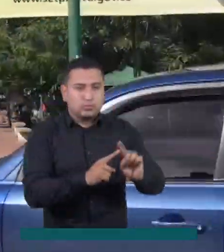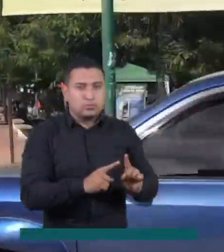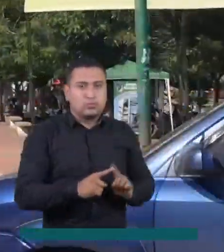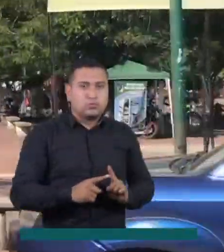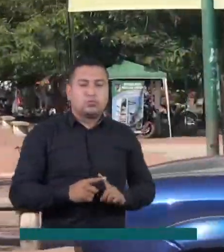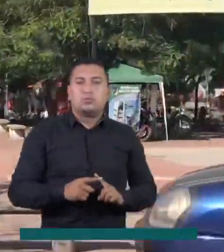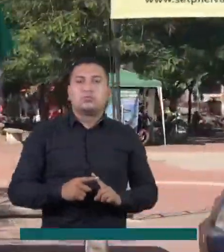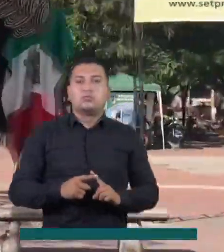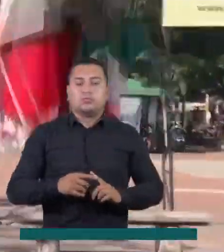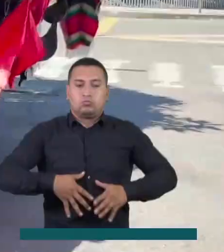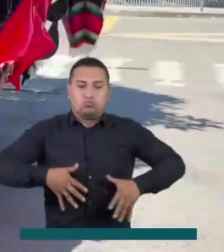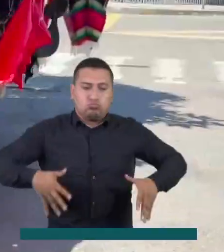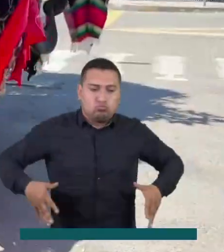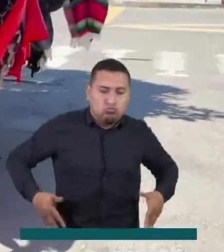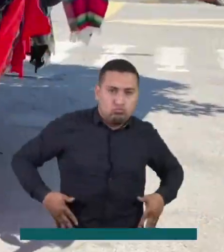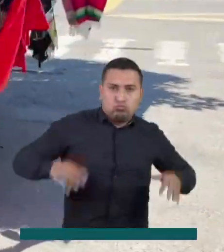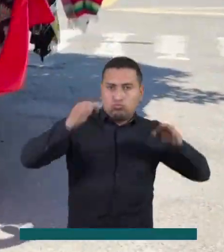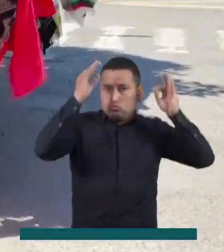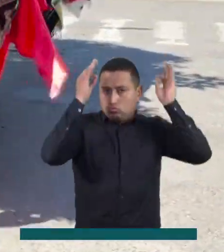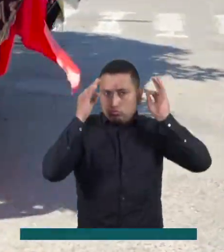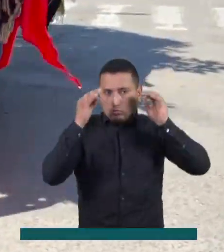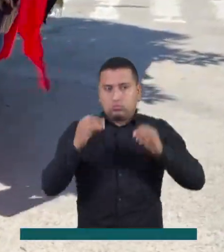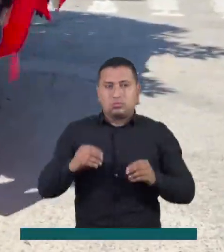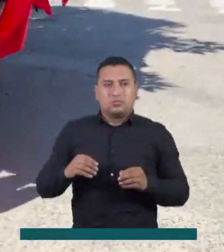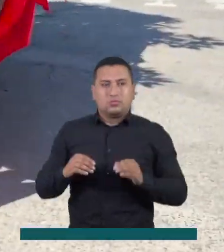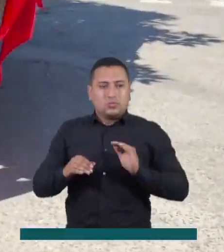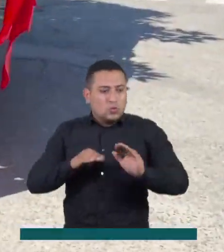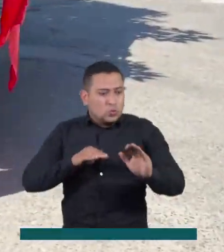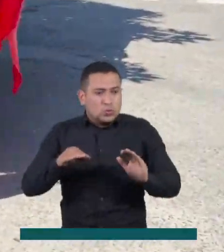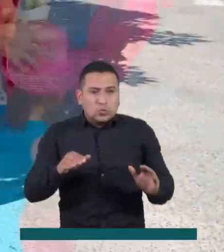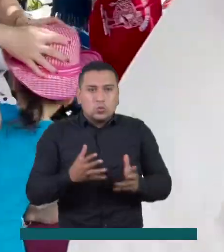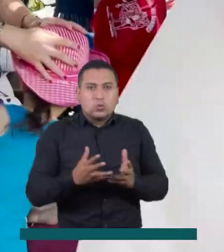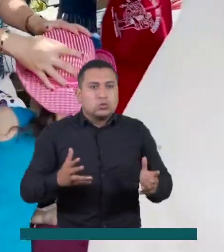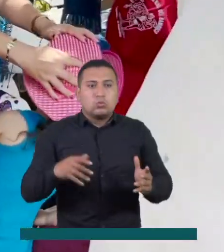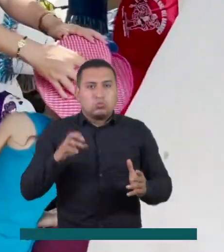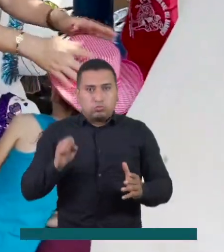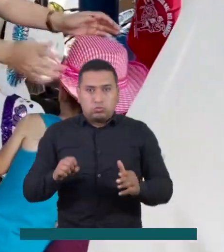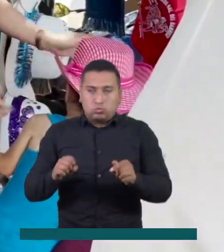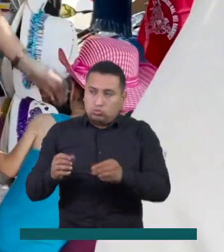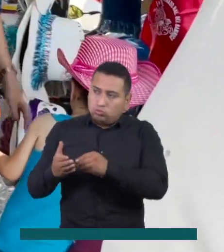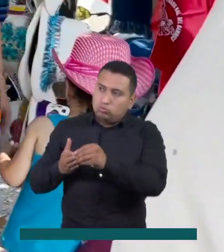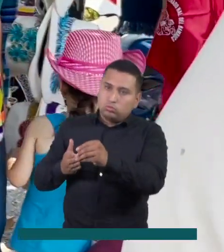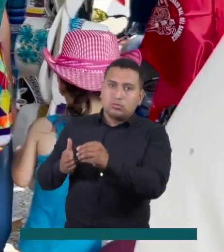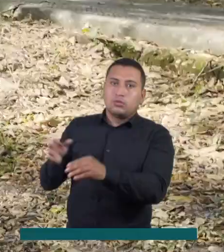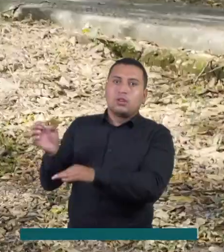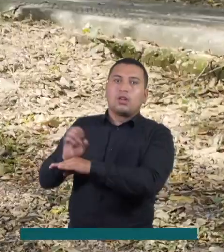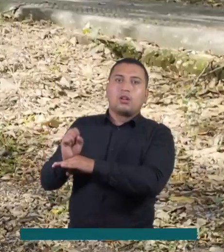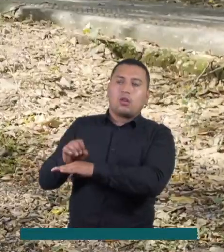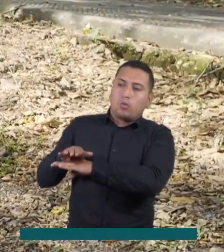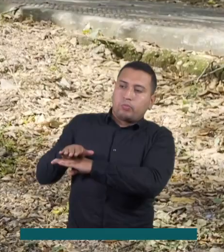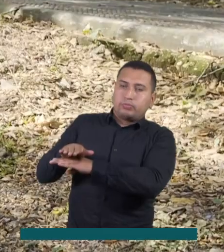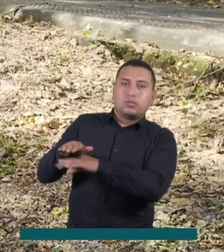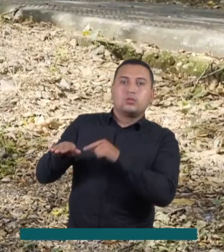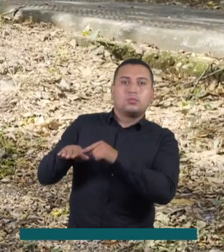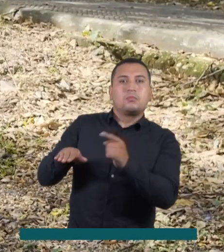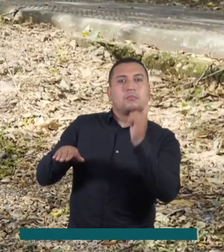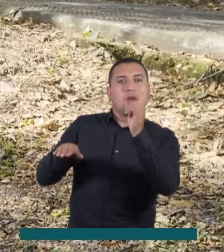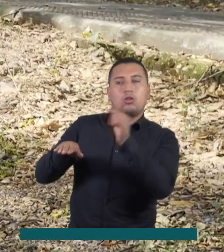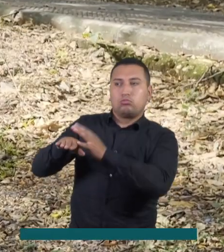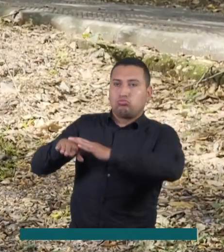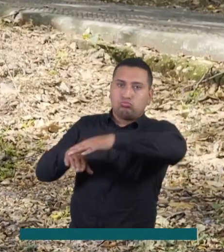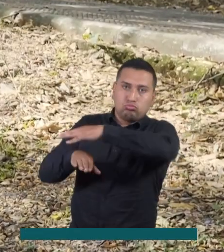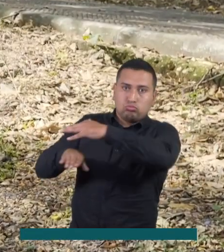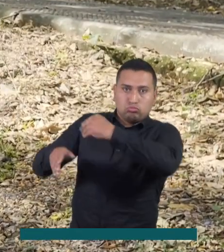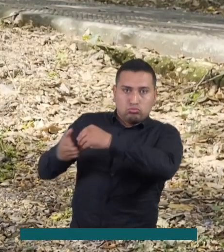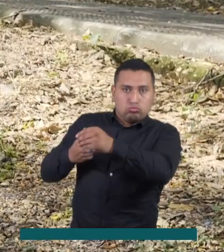botas de licor y hasta gafas se pueden adquirir en los carritos de madera típicos en las ferias y festividades. Al proceso de reactivación económica